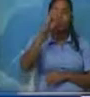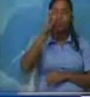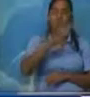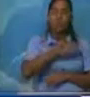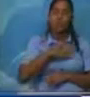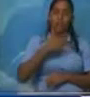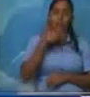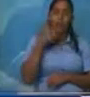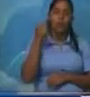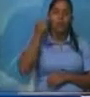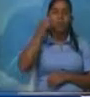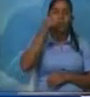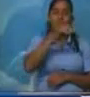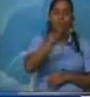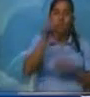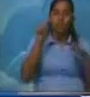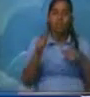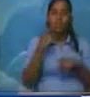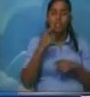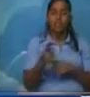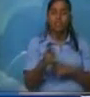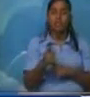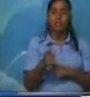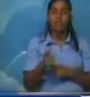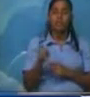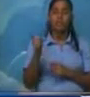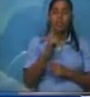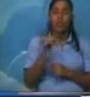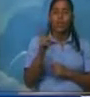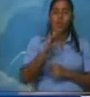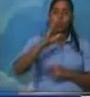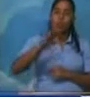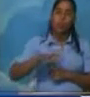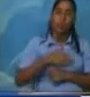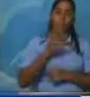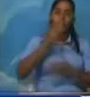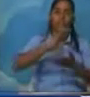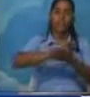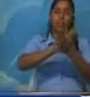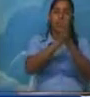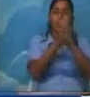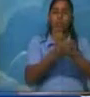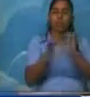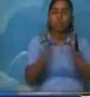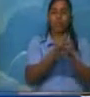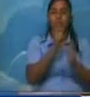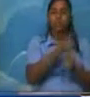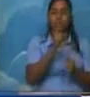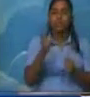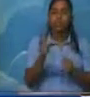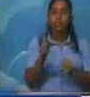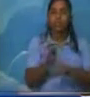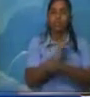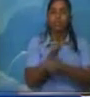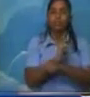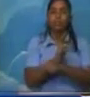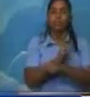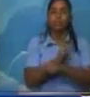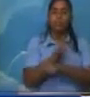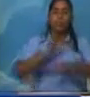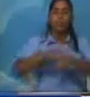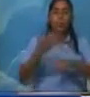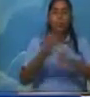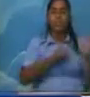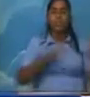para su pueblo aquí dice no podrás acabar con ellas enseguida Pero por